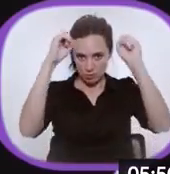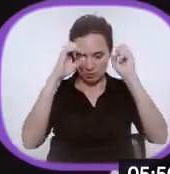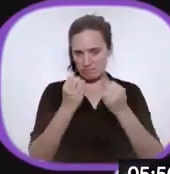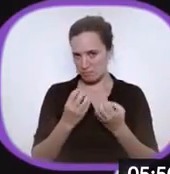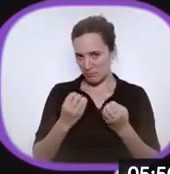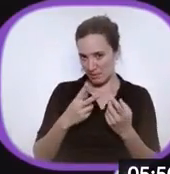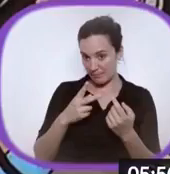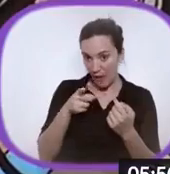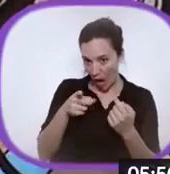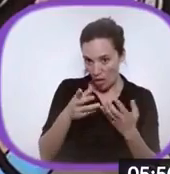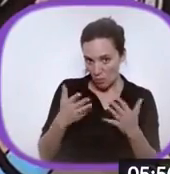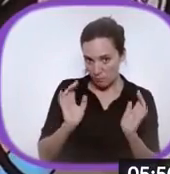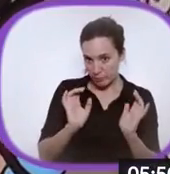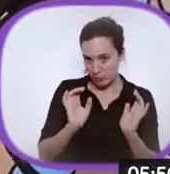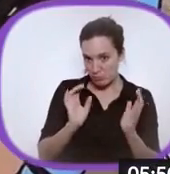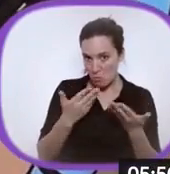Muy bien, podría ser ellos.